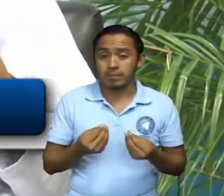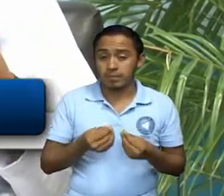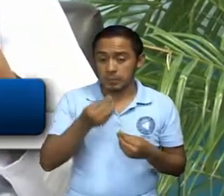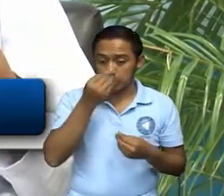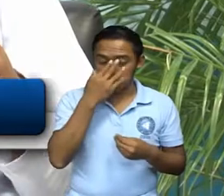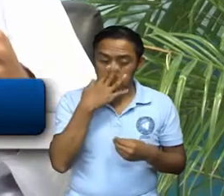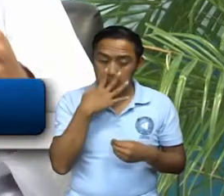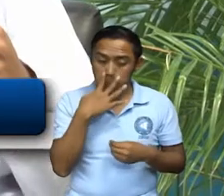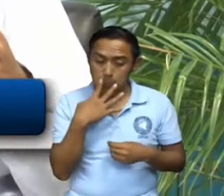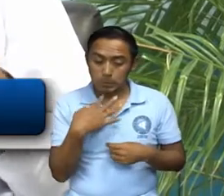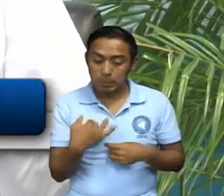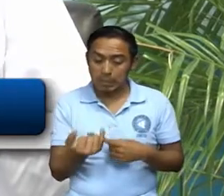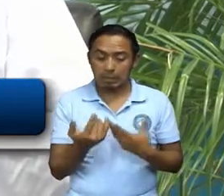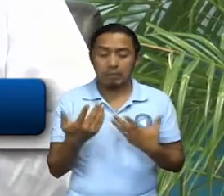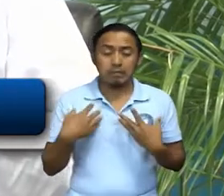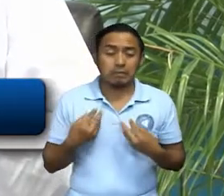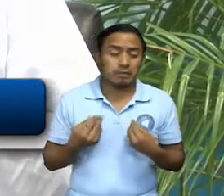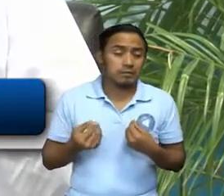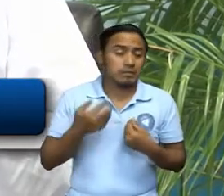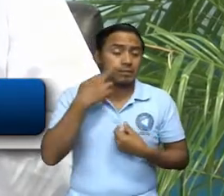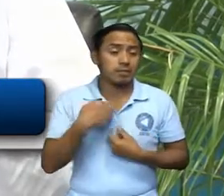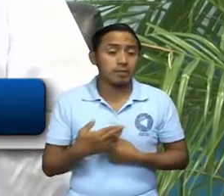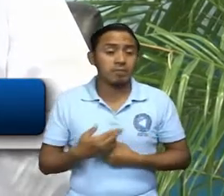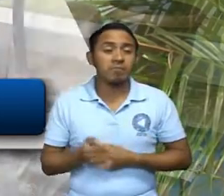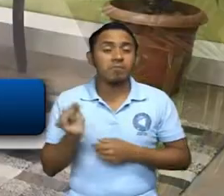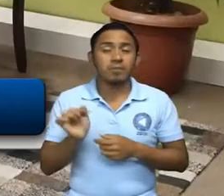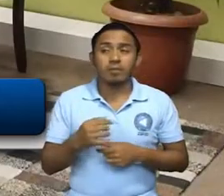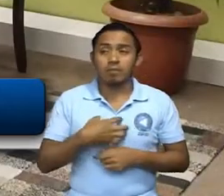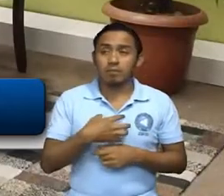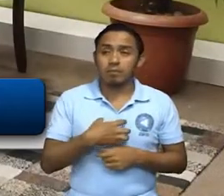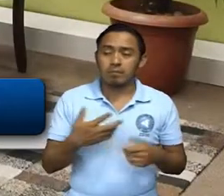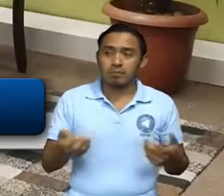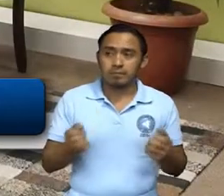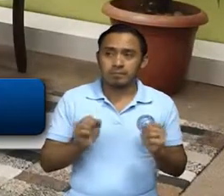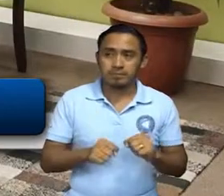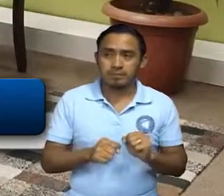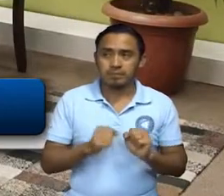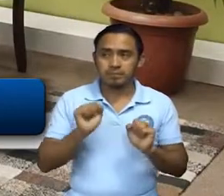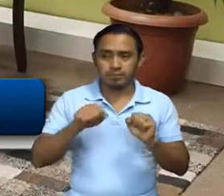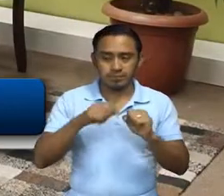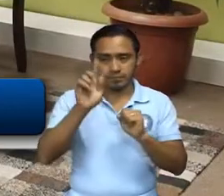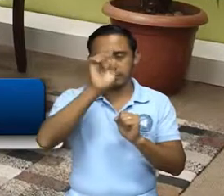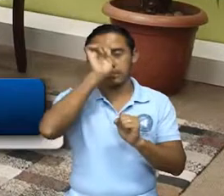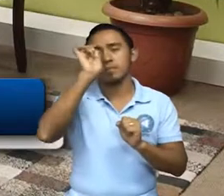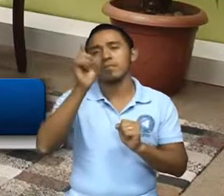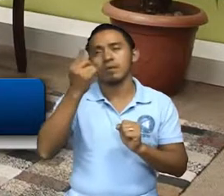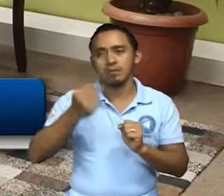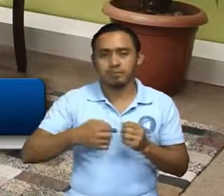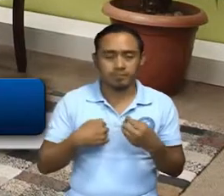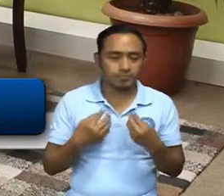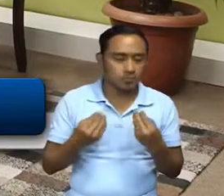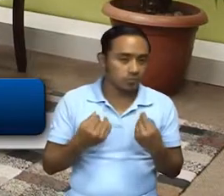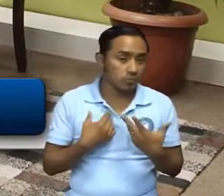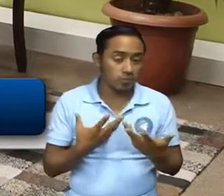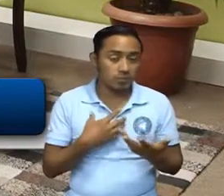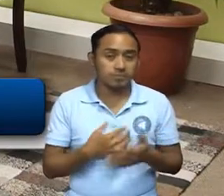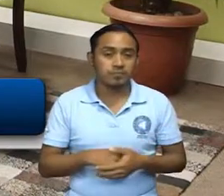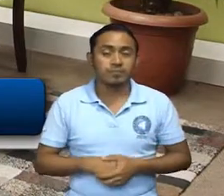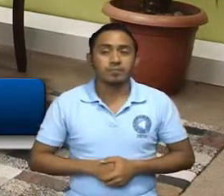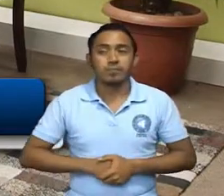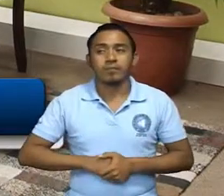sangre, sí, que lo que uno puede hacer rápidamente. Entonces, por el miedo, por el nerviosismo, uno se puede hasta desmayar. Puede también. Y eso pasa